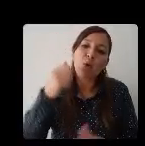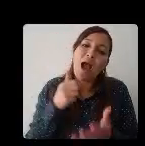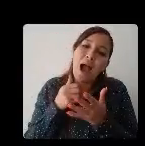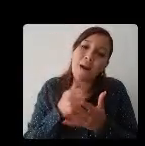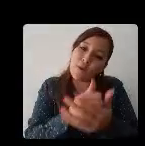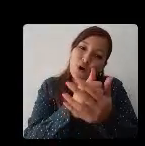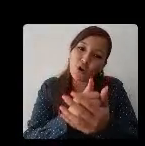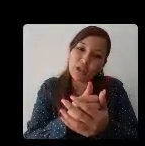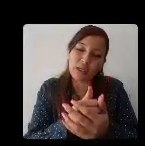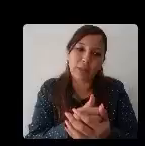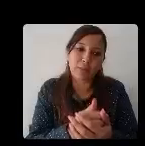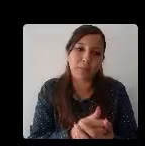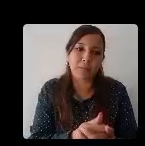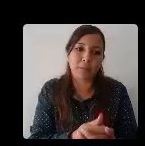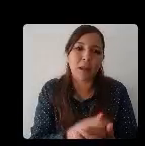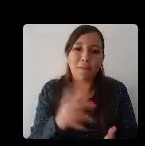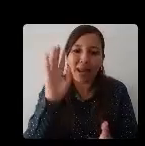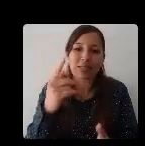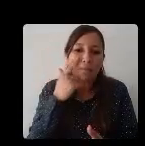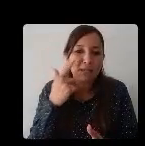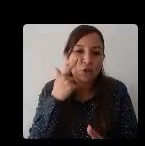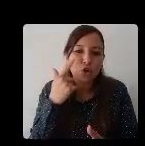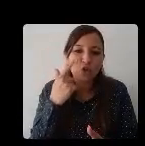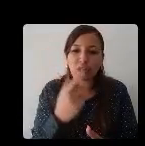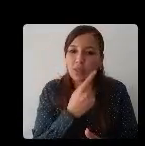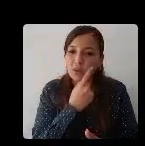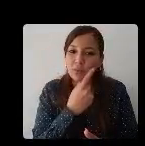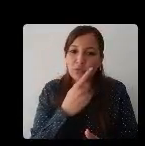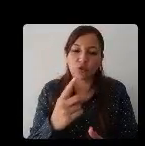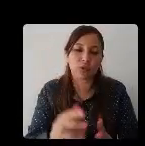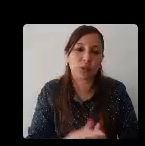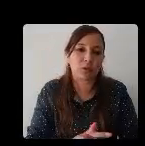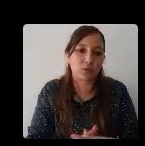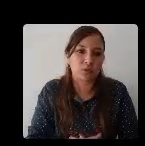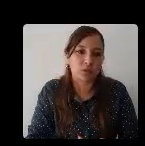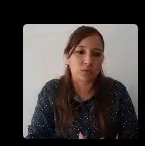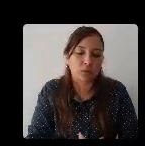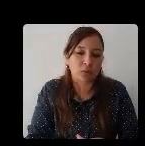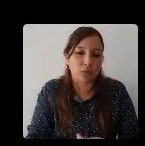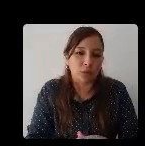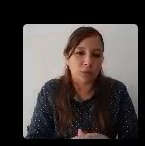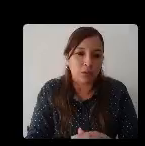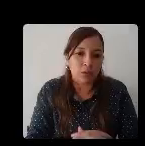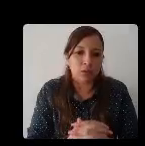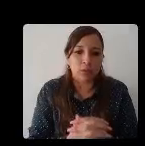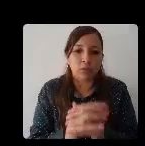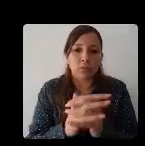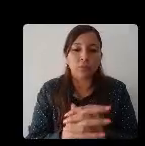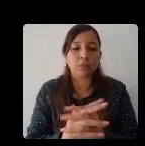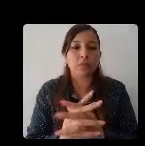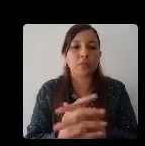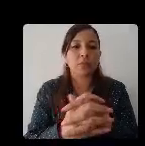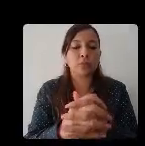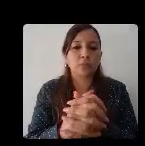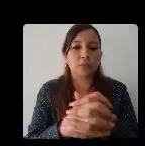promocionándonos, ¿no? Y a los extranjeros y puedan conocernos y así, ¿no? De repente crecer esto poco a poco, ¿no? Como así,